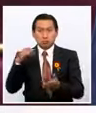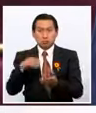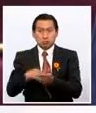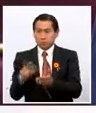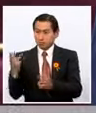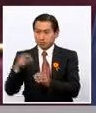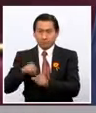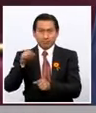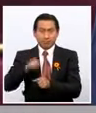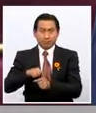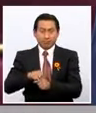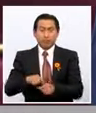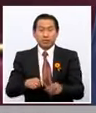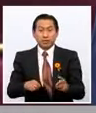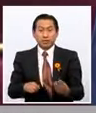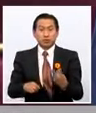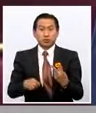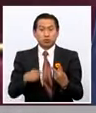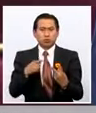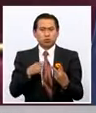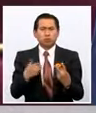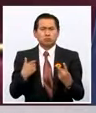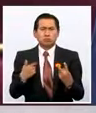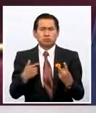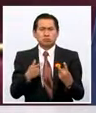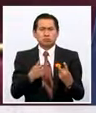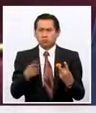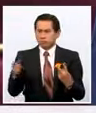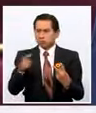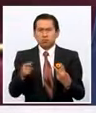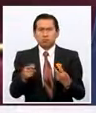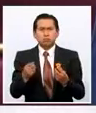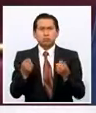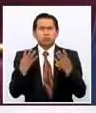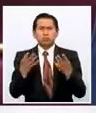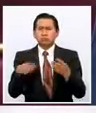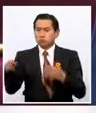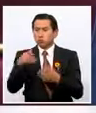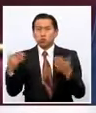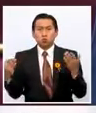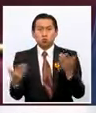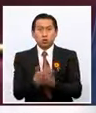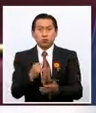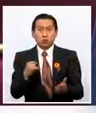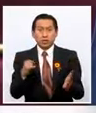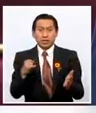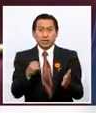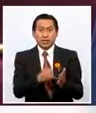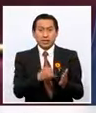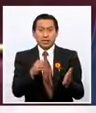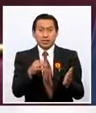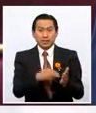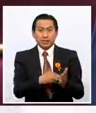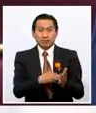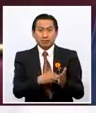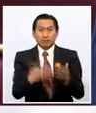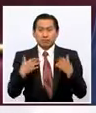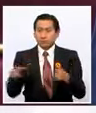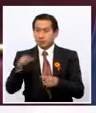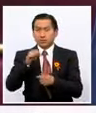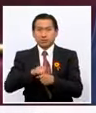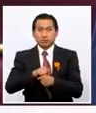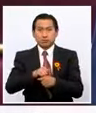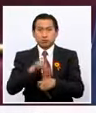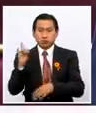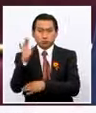segundo destacan también la gran cantidad de nuevos ítems y de puestos de salud para todo el